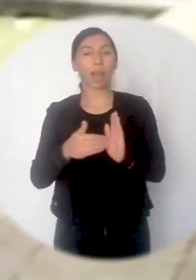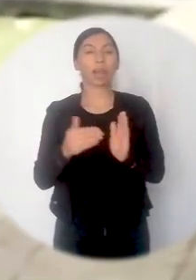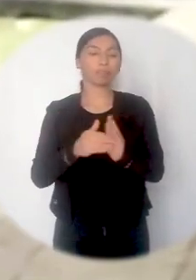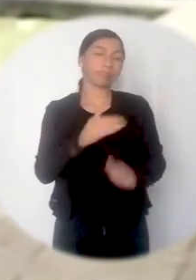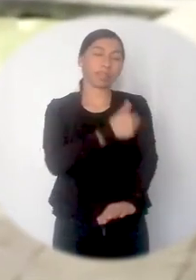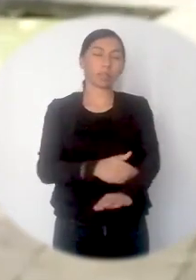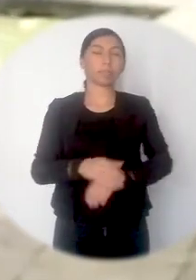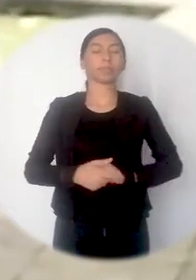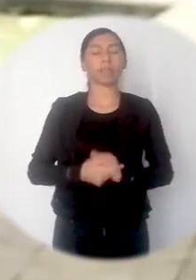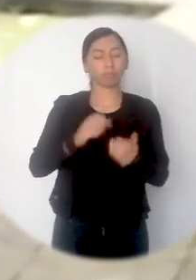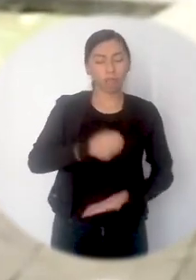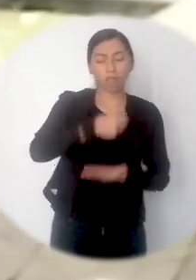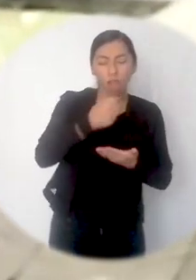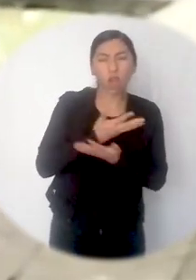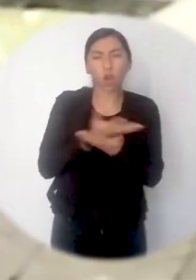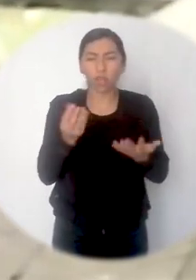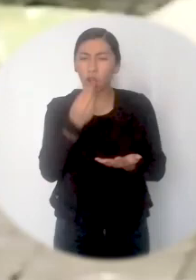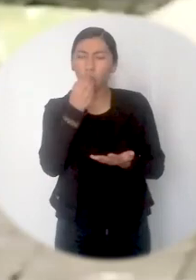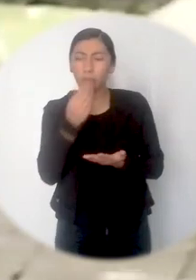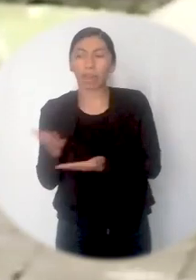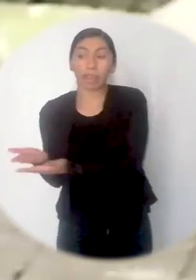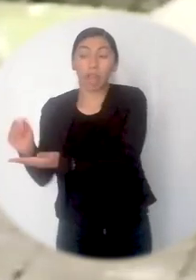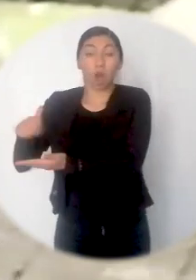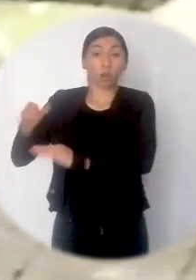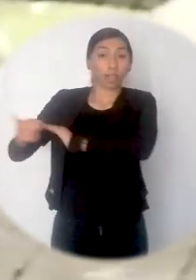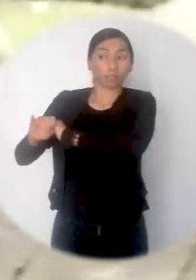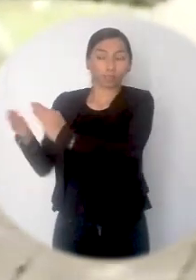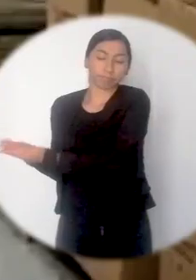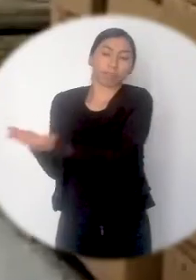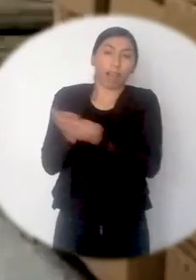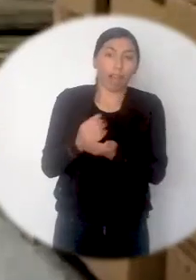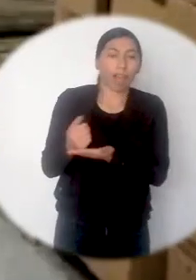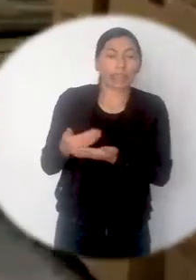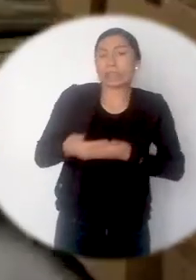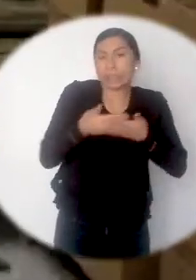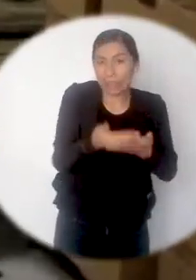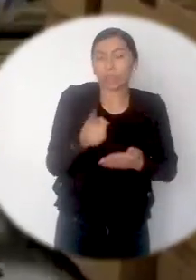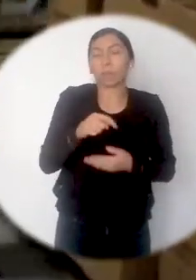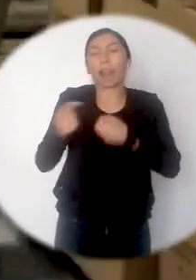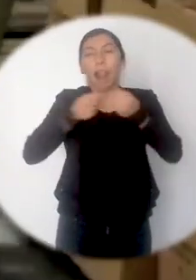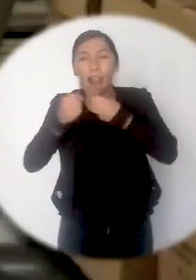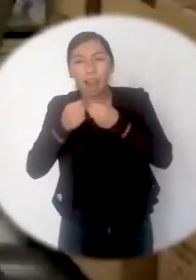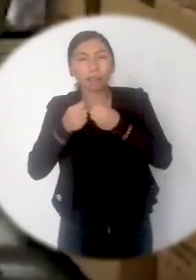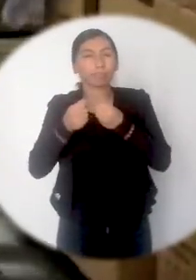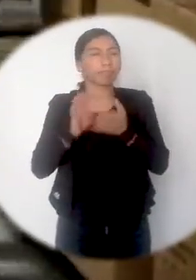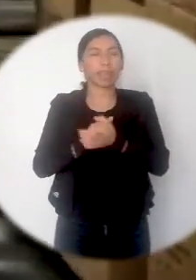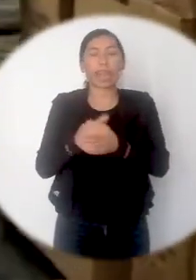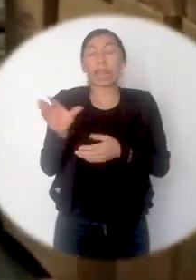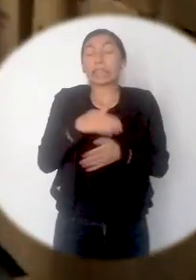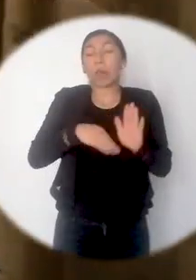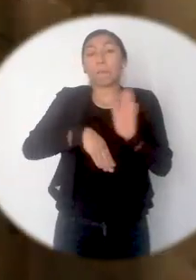Territorial, entregando paquetes alimentarios, entregando donaciones, atendiendo los medios de comunicación, pero lo más importante, el Plan